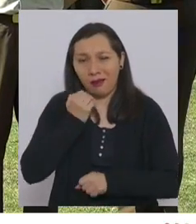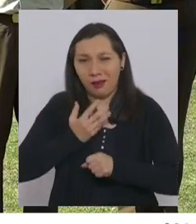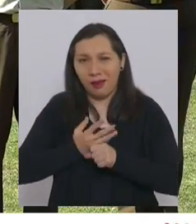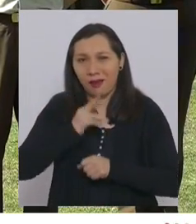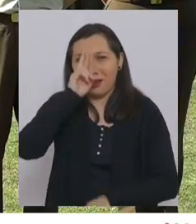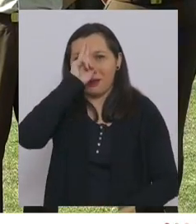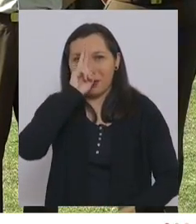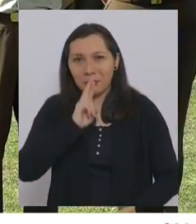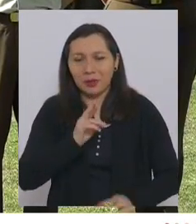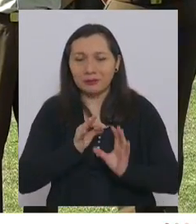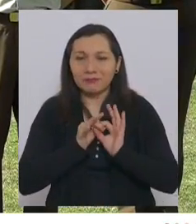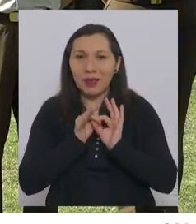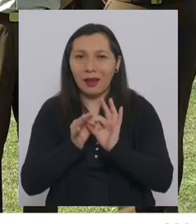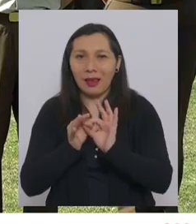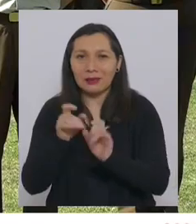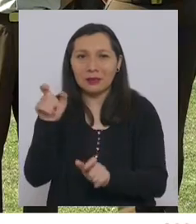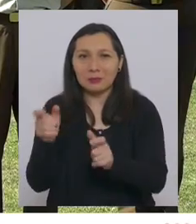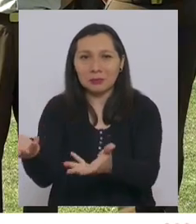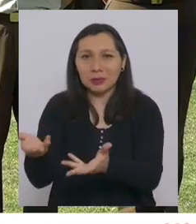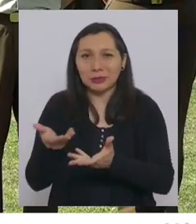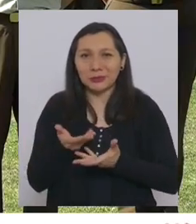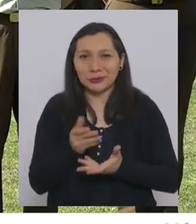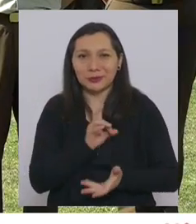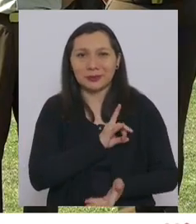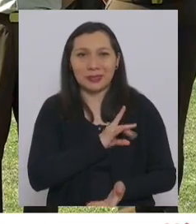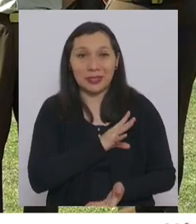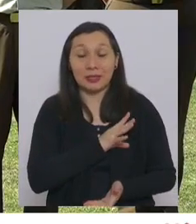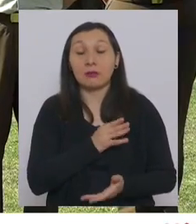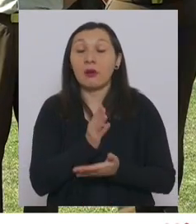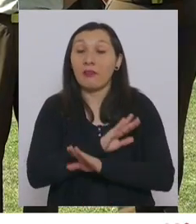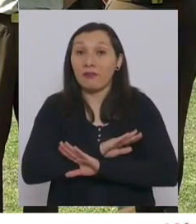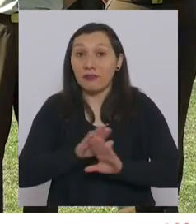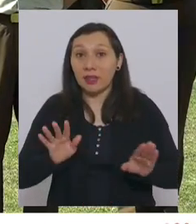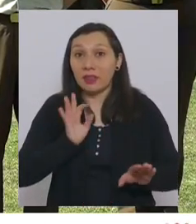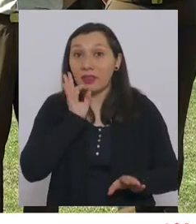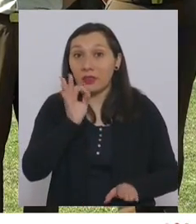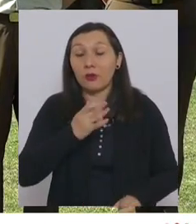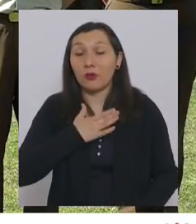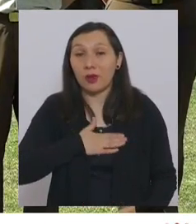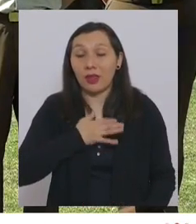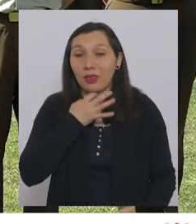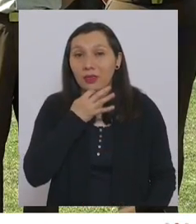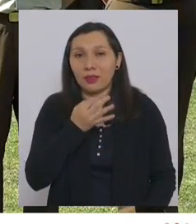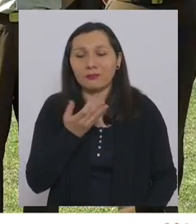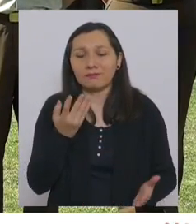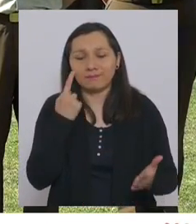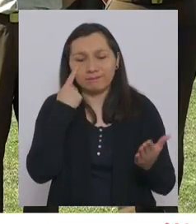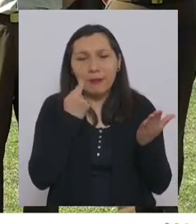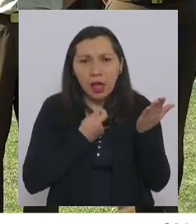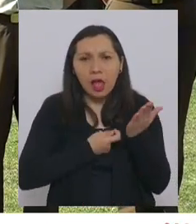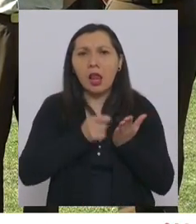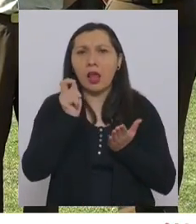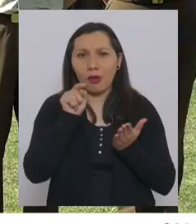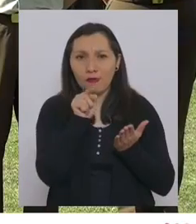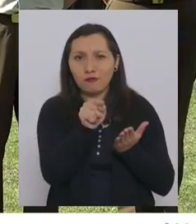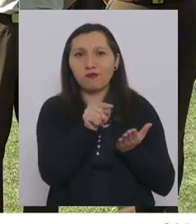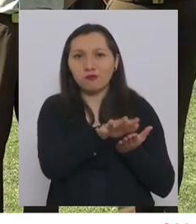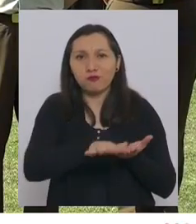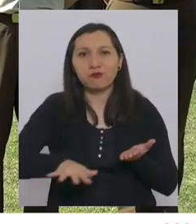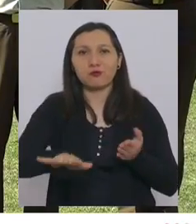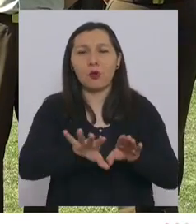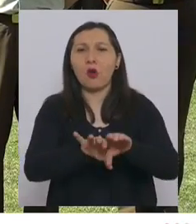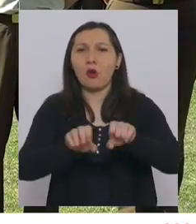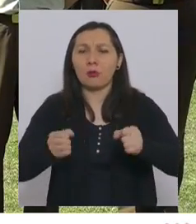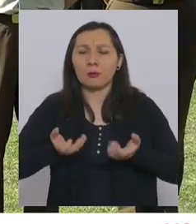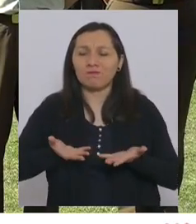respeto, la gratitud de los chilenos. Por eso yo quisiera terminar estas palabras reconociendo todo ese compromiso,